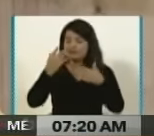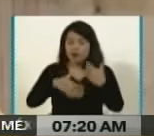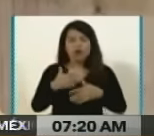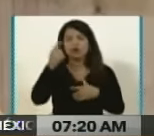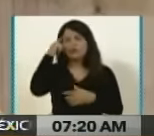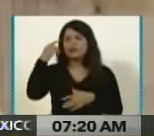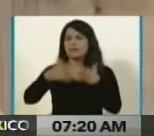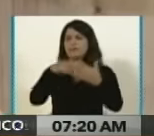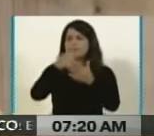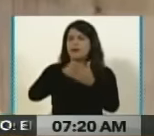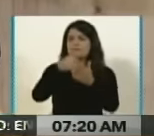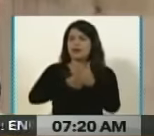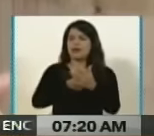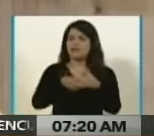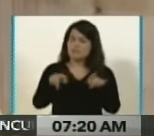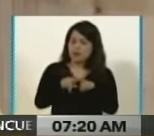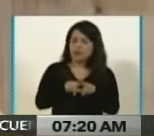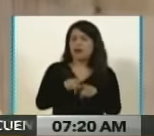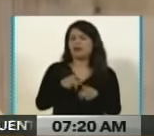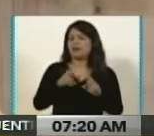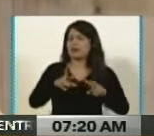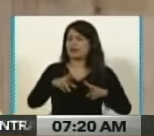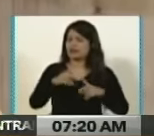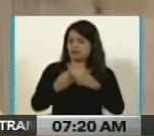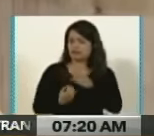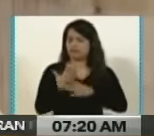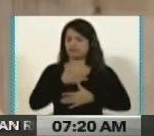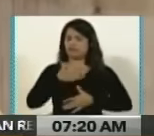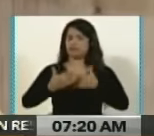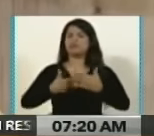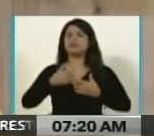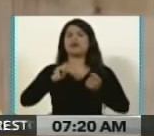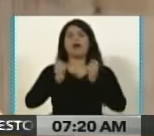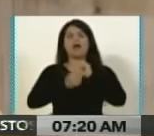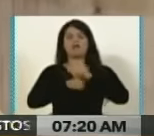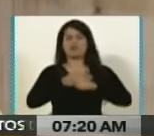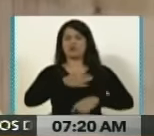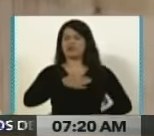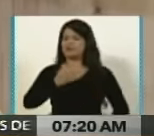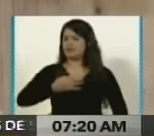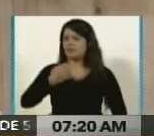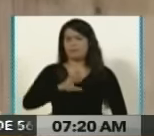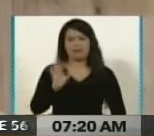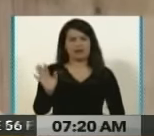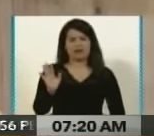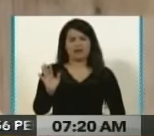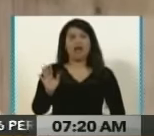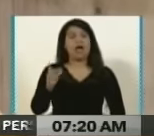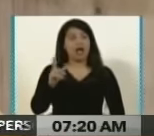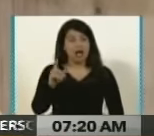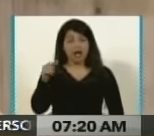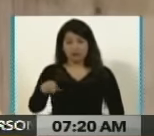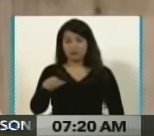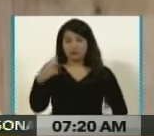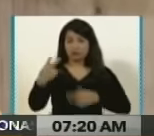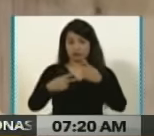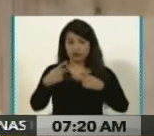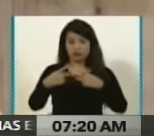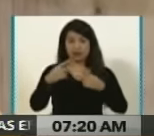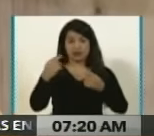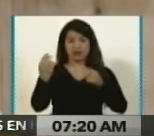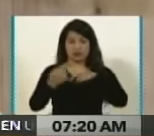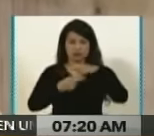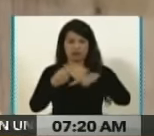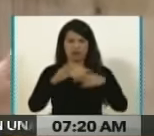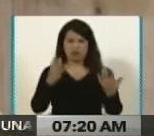rebelión, en renacimiento, en renovación. Y que lo que da vida a este proceso revolucionario